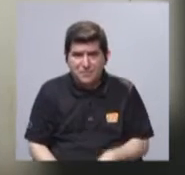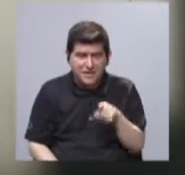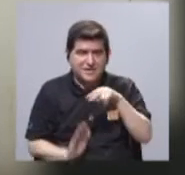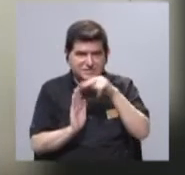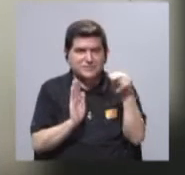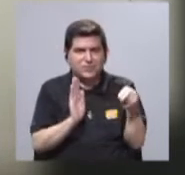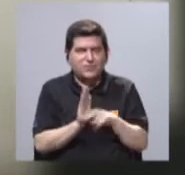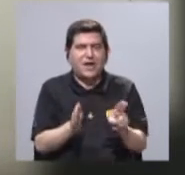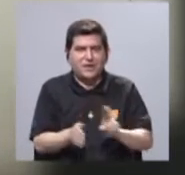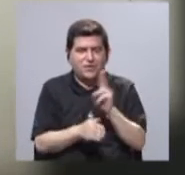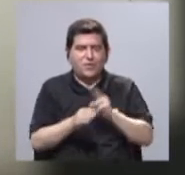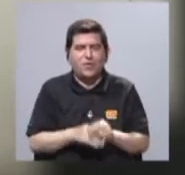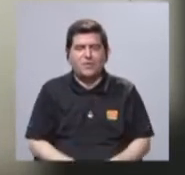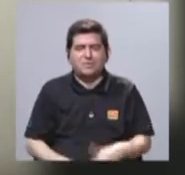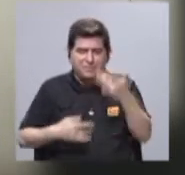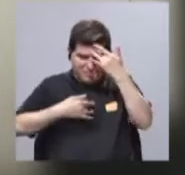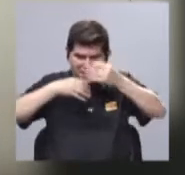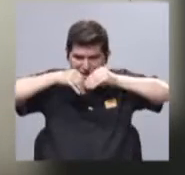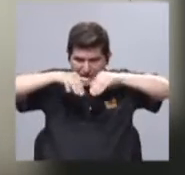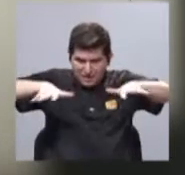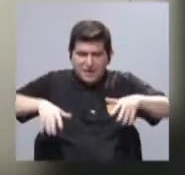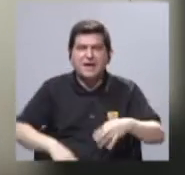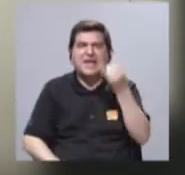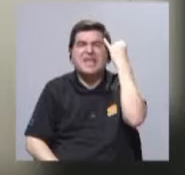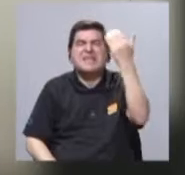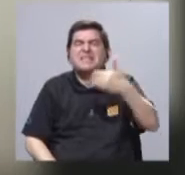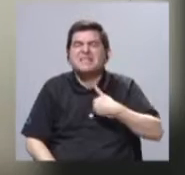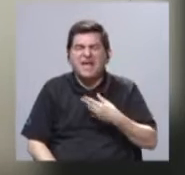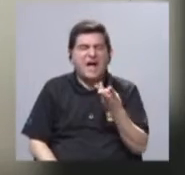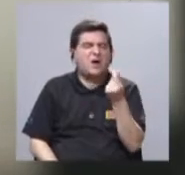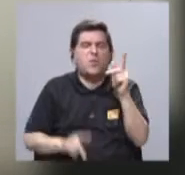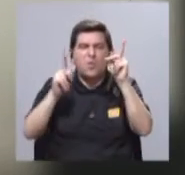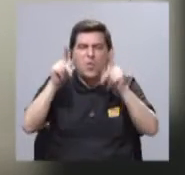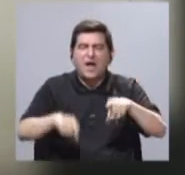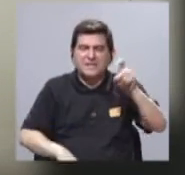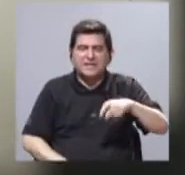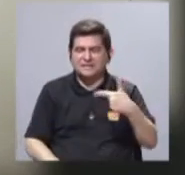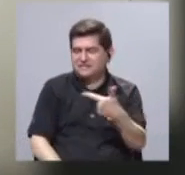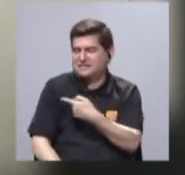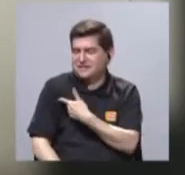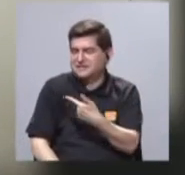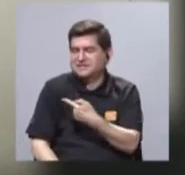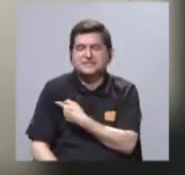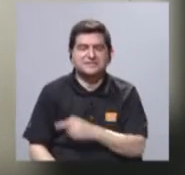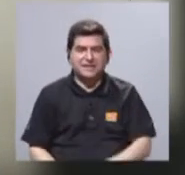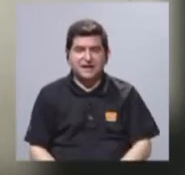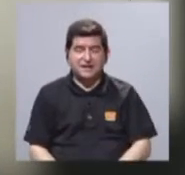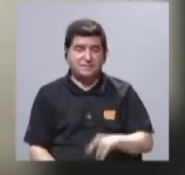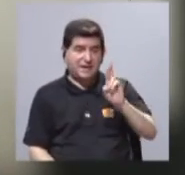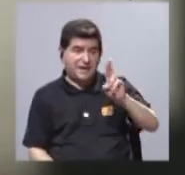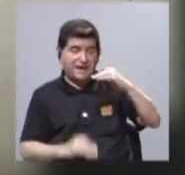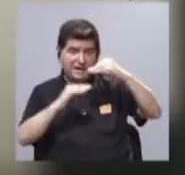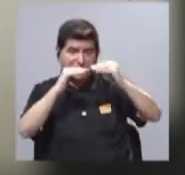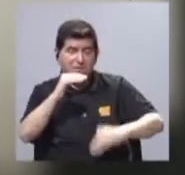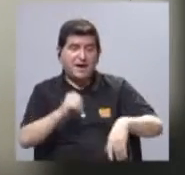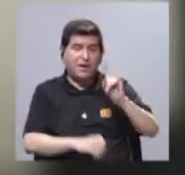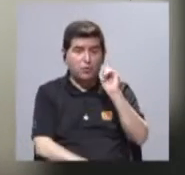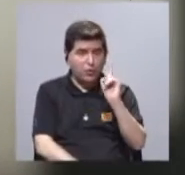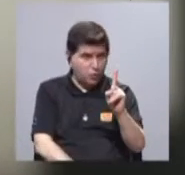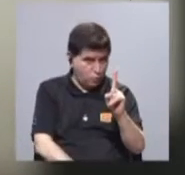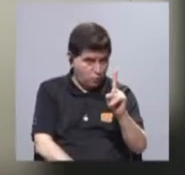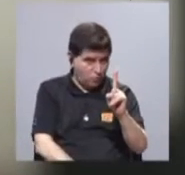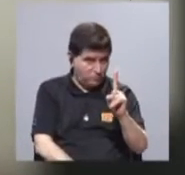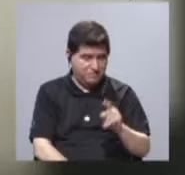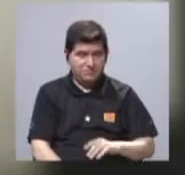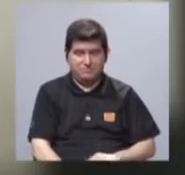parámetro que usamos en epidemiología para hacernos una idea de cuánta población necesitamos vacunar para que la erre baje por debajo de 1